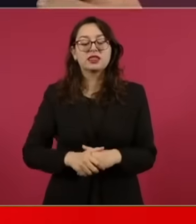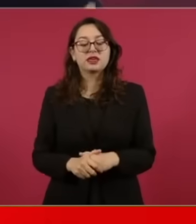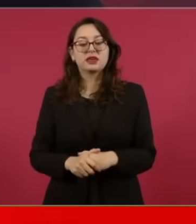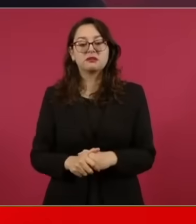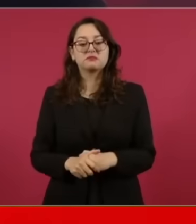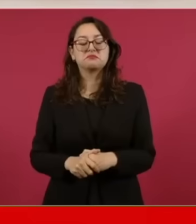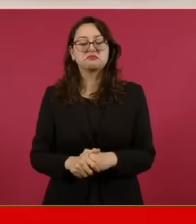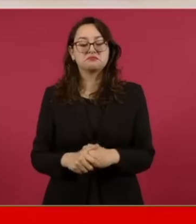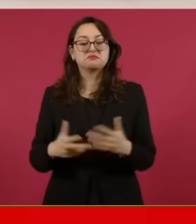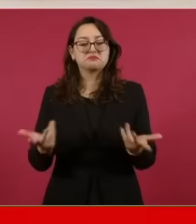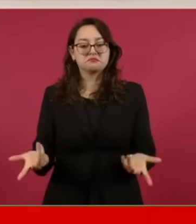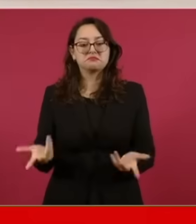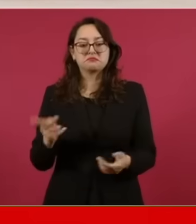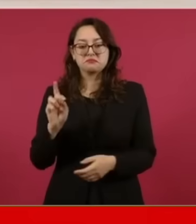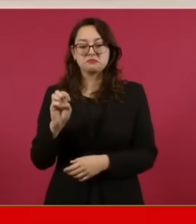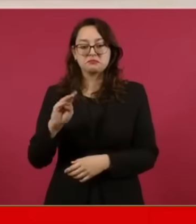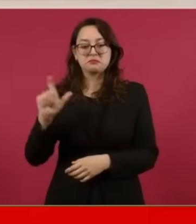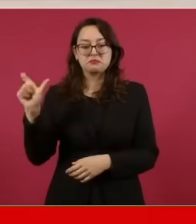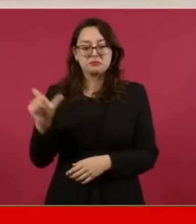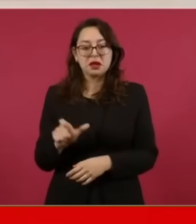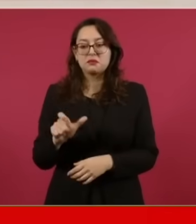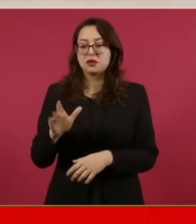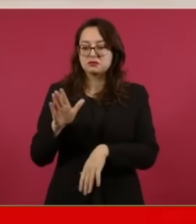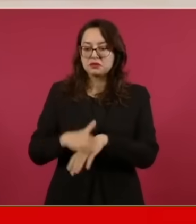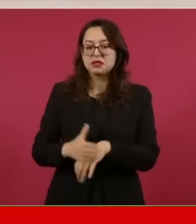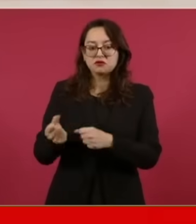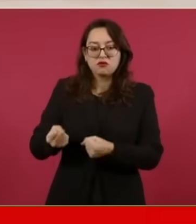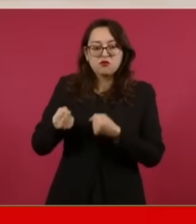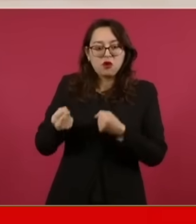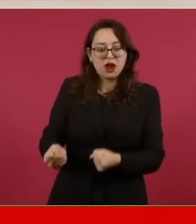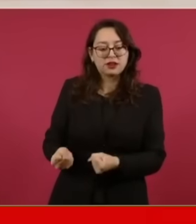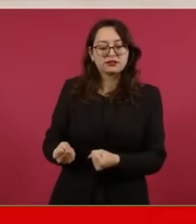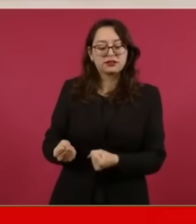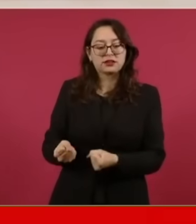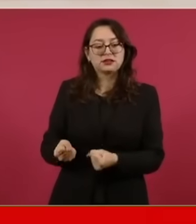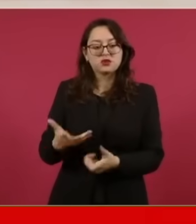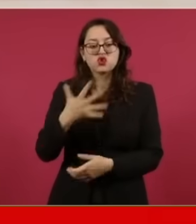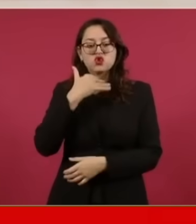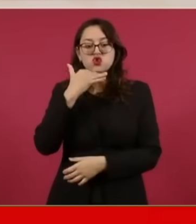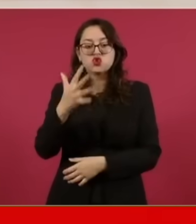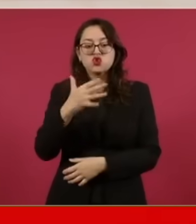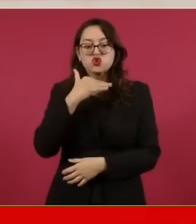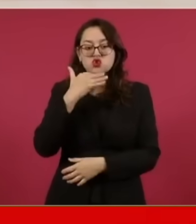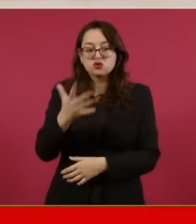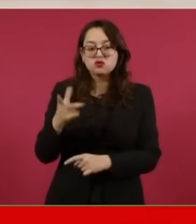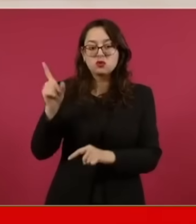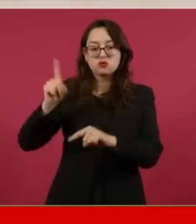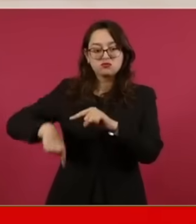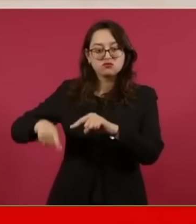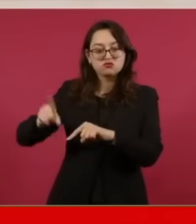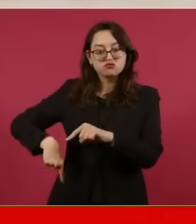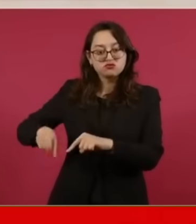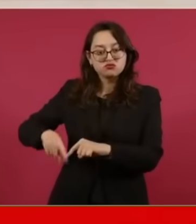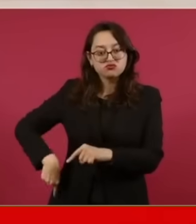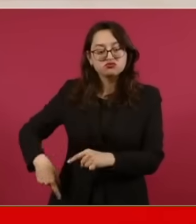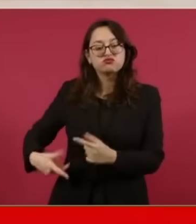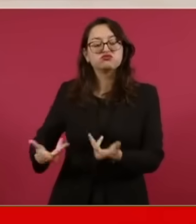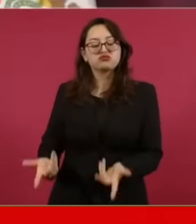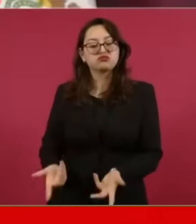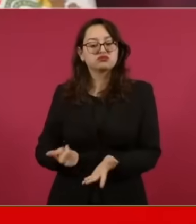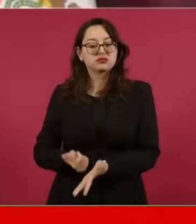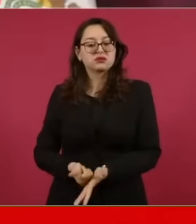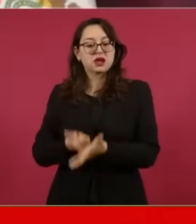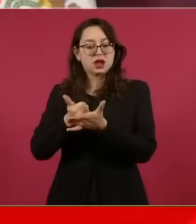se fortalece a Pemex. También ayudó mucho a acabar con la corrupción, todo eso ha